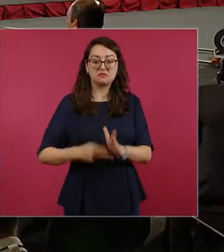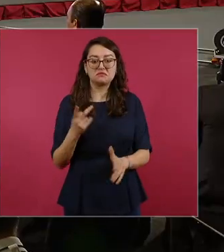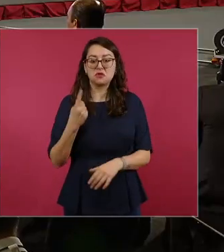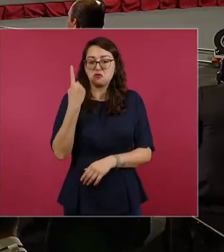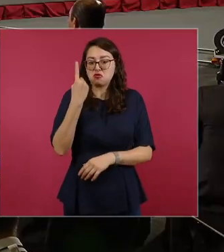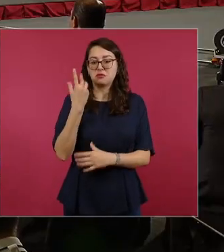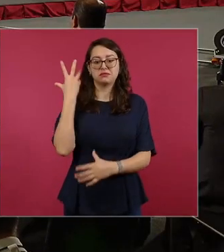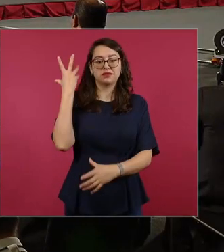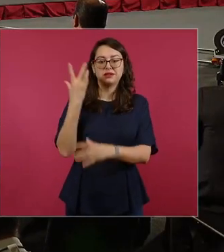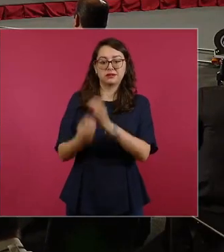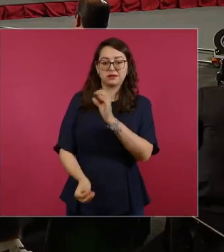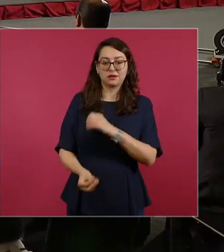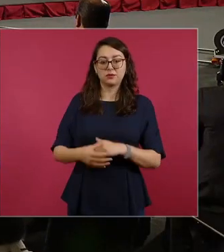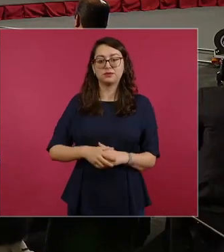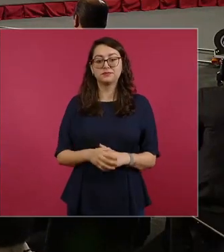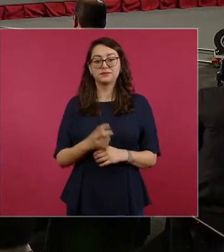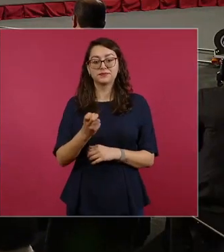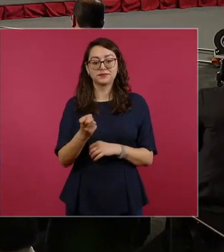cuánto, señor presidente?